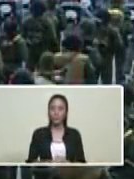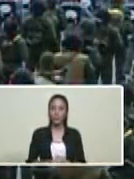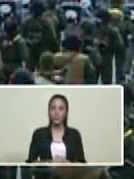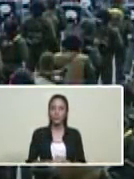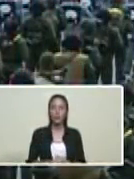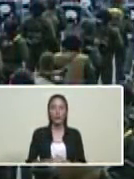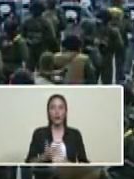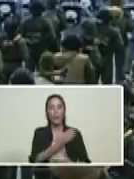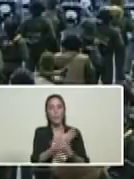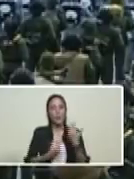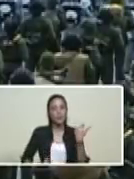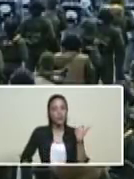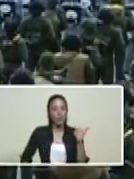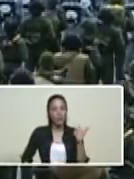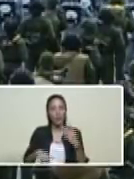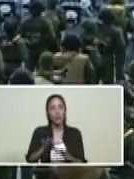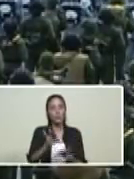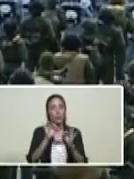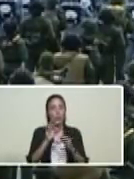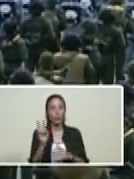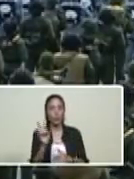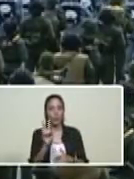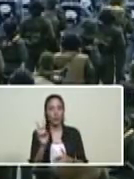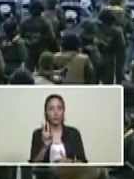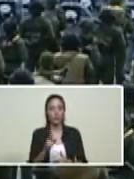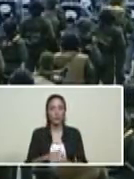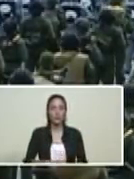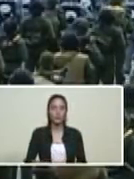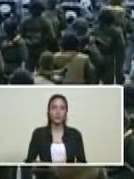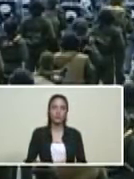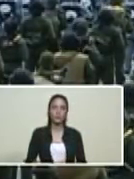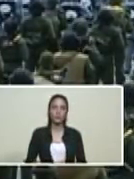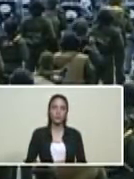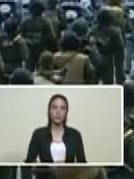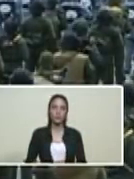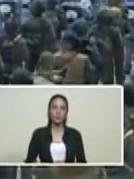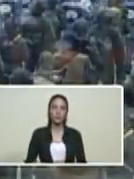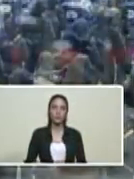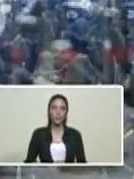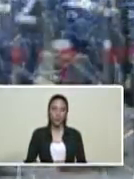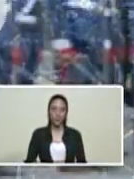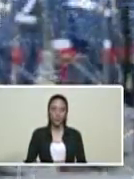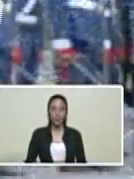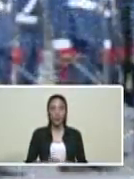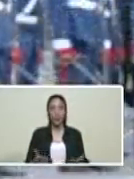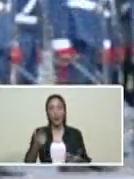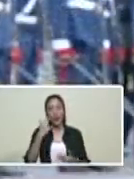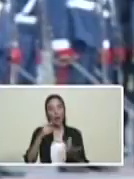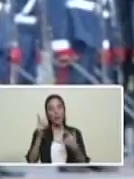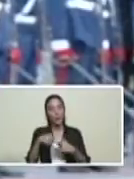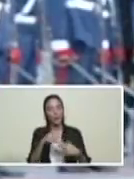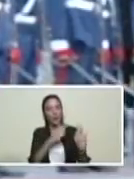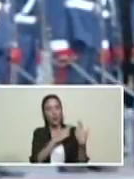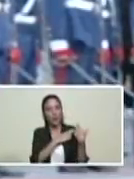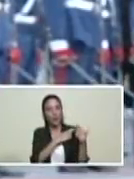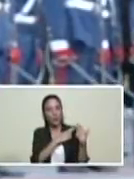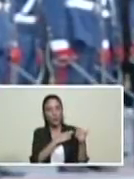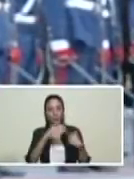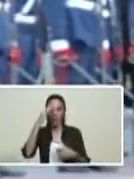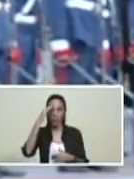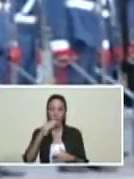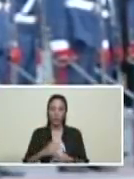presidente constitucional de la república bolivariana de venezuela y nuestro comandante jefe